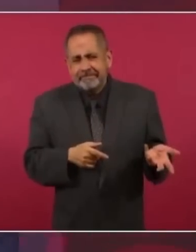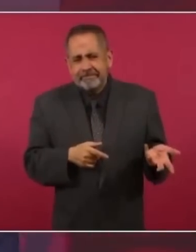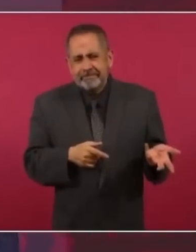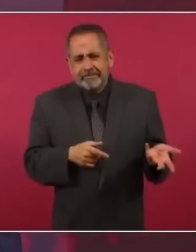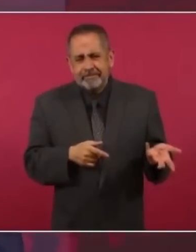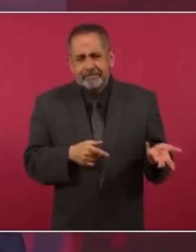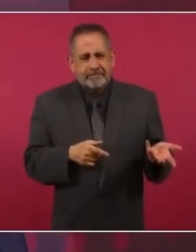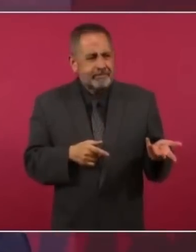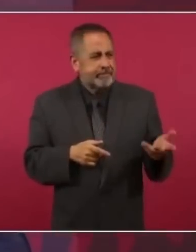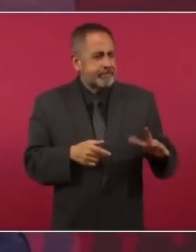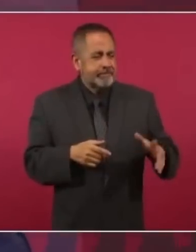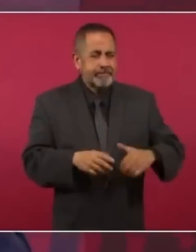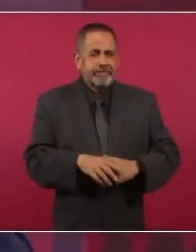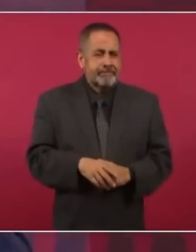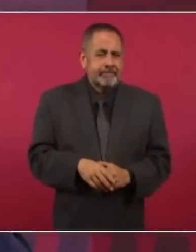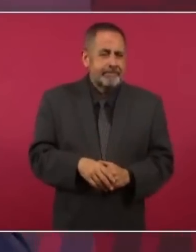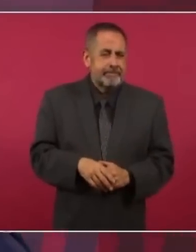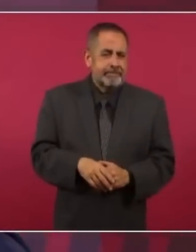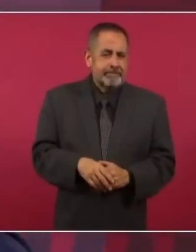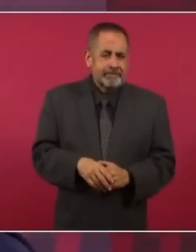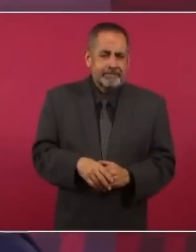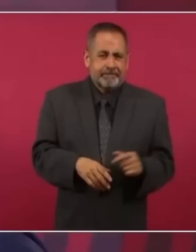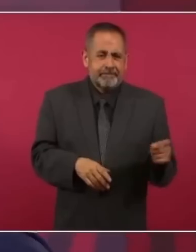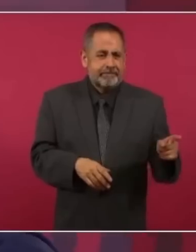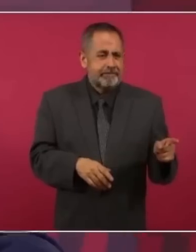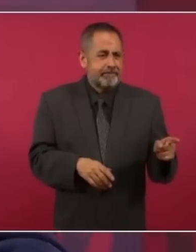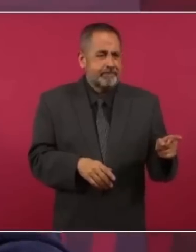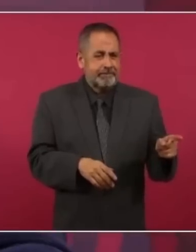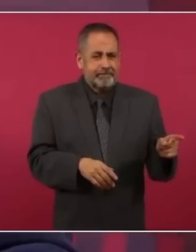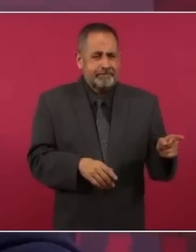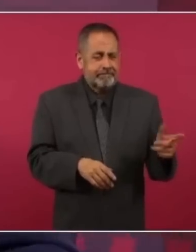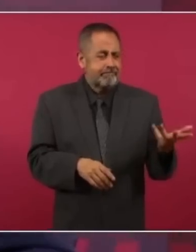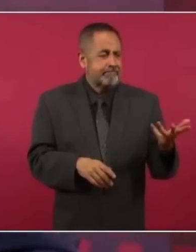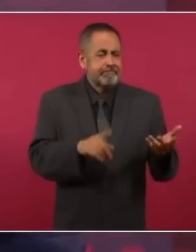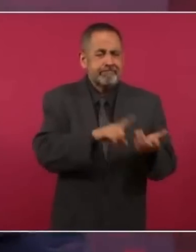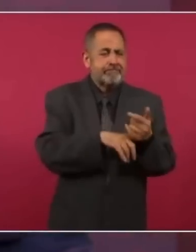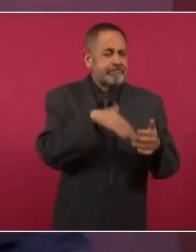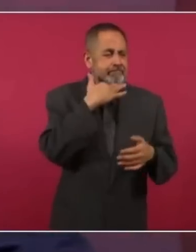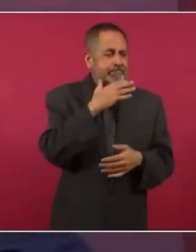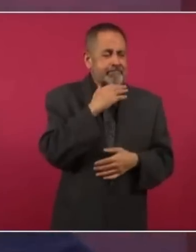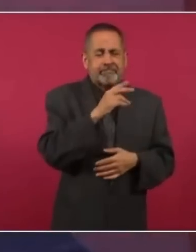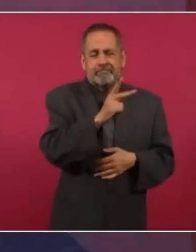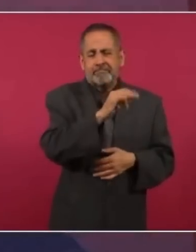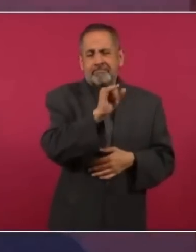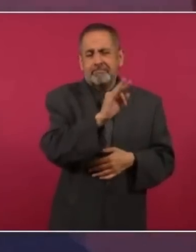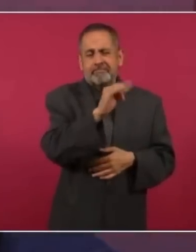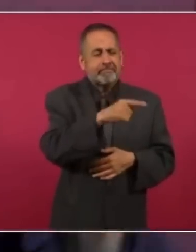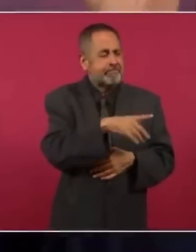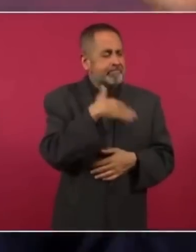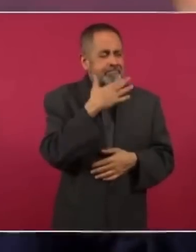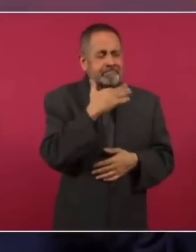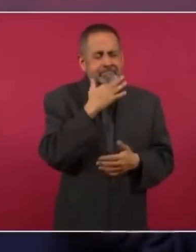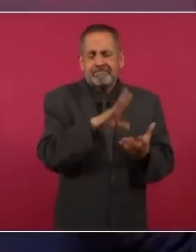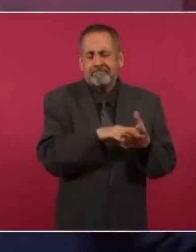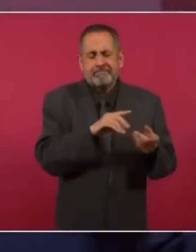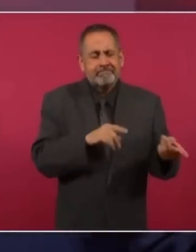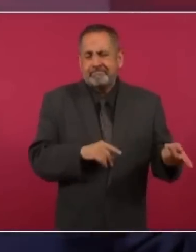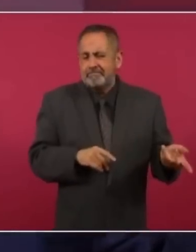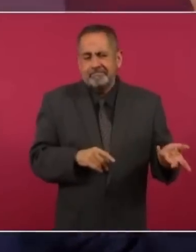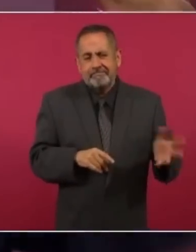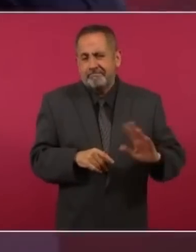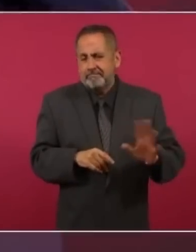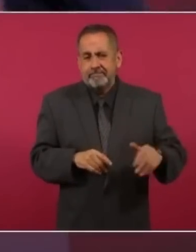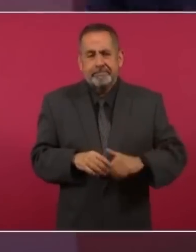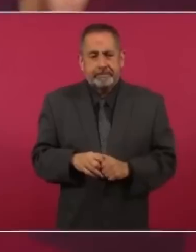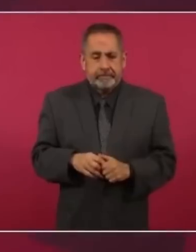al servicio de la corrupción, que es el Poder Judicial. Entonces,